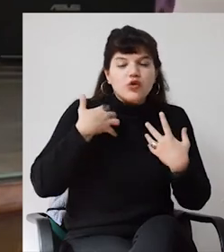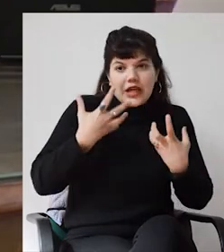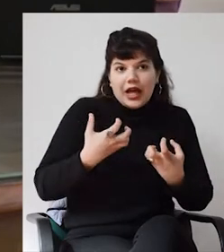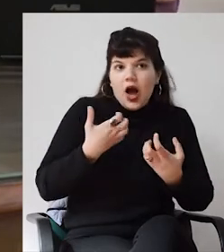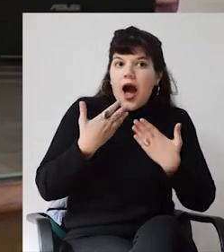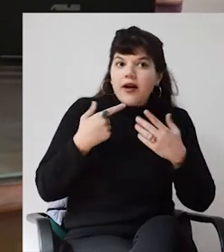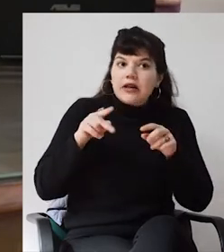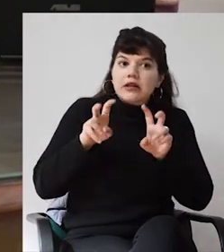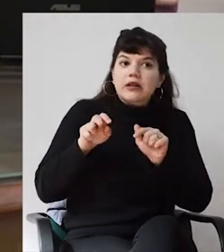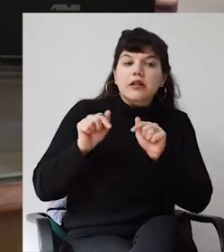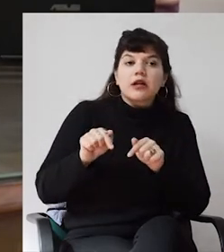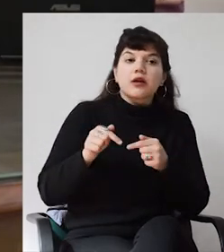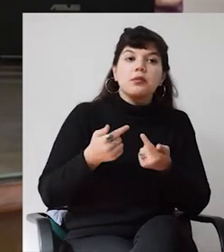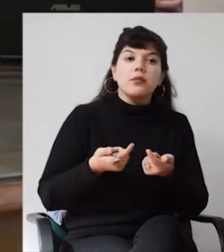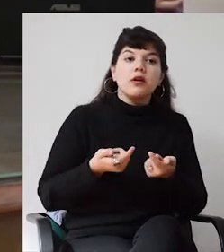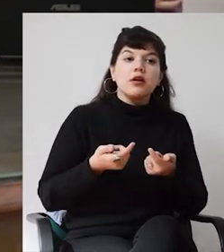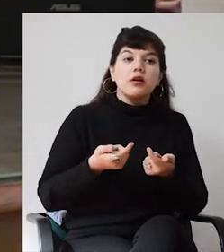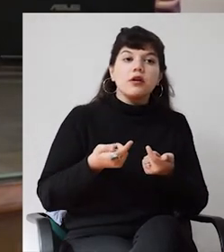no hacer una mención en...